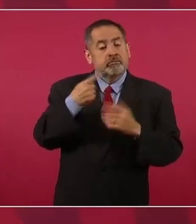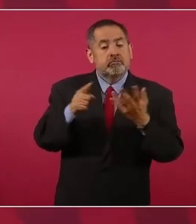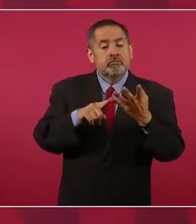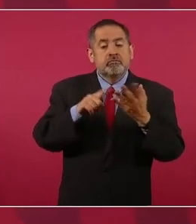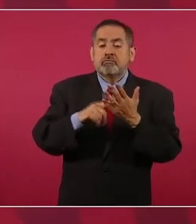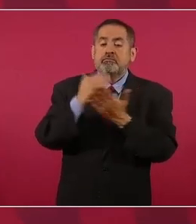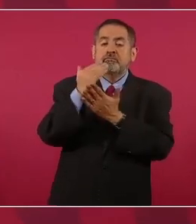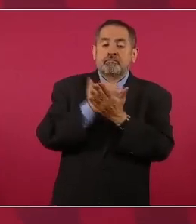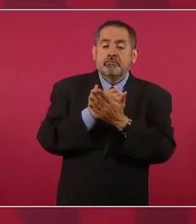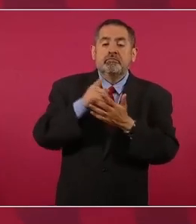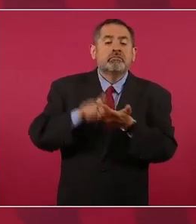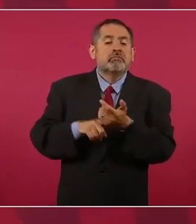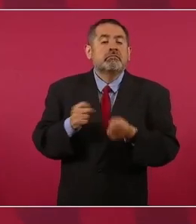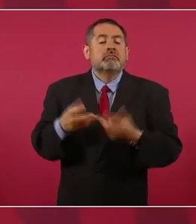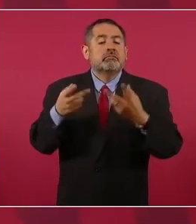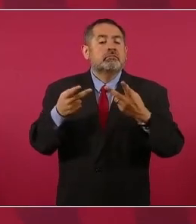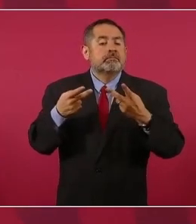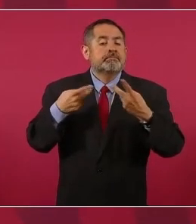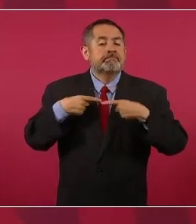el número de